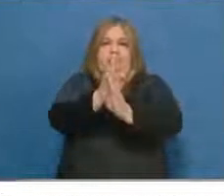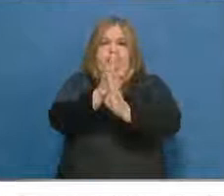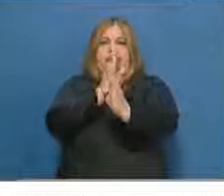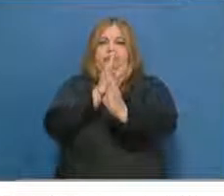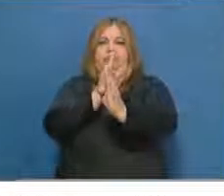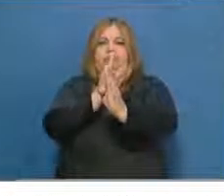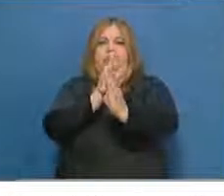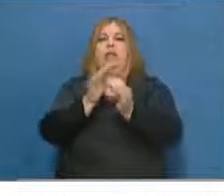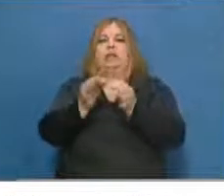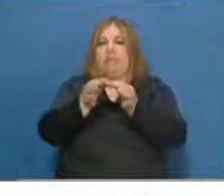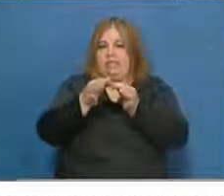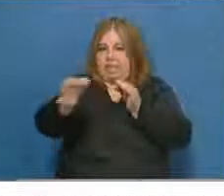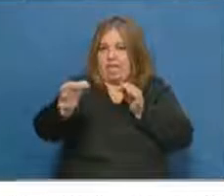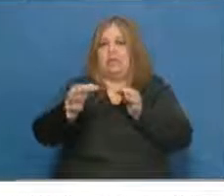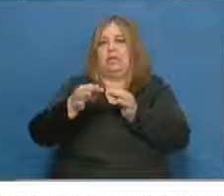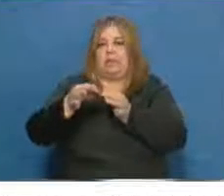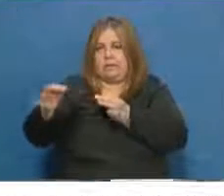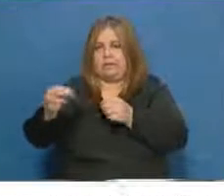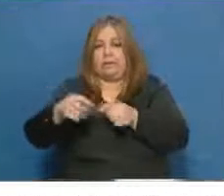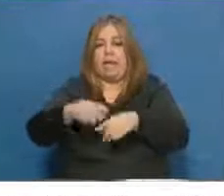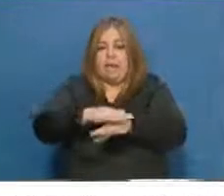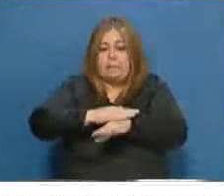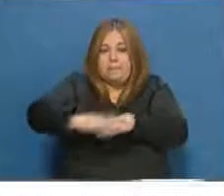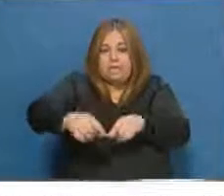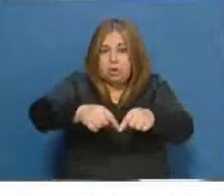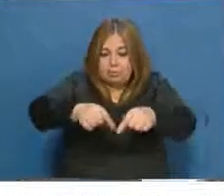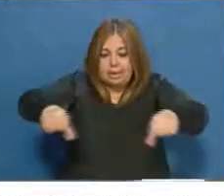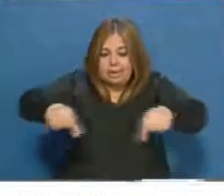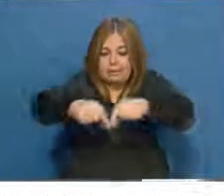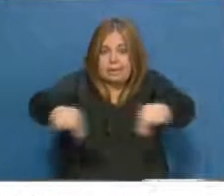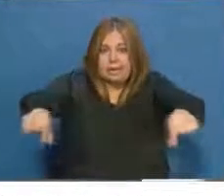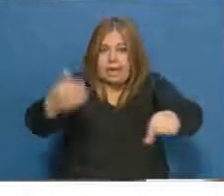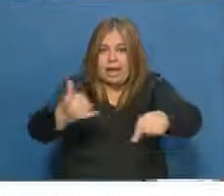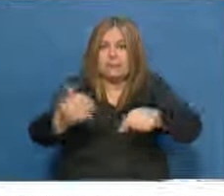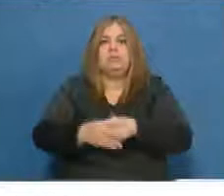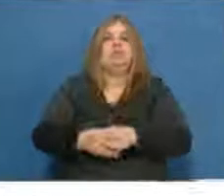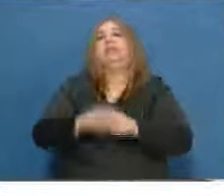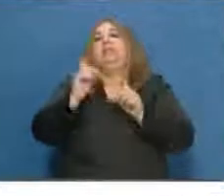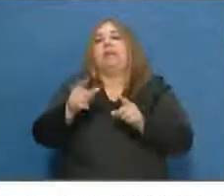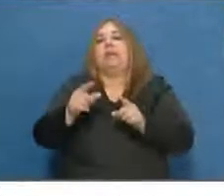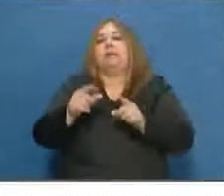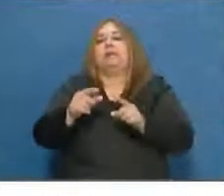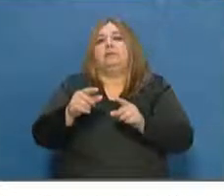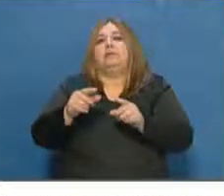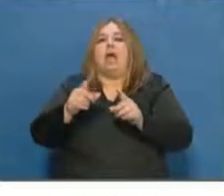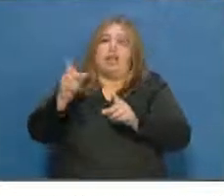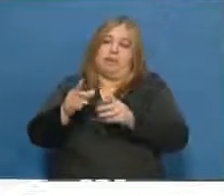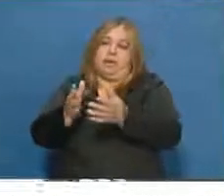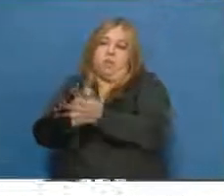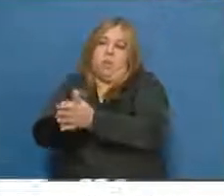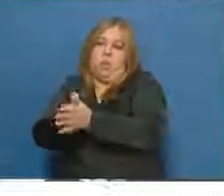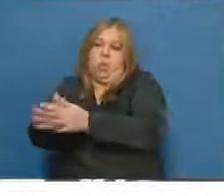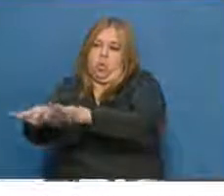distanciadas, en algún punto también con marcas en el piso, y dicen que van a tener algunos dispositivos de sanitización personal en